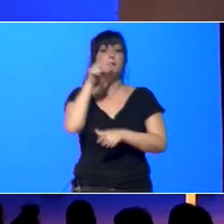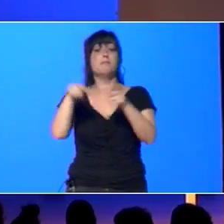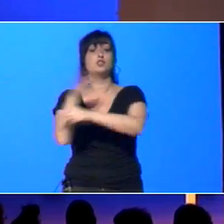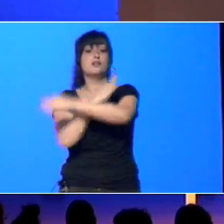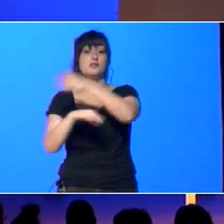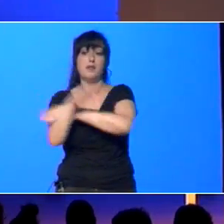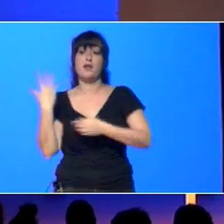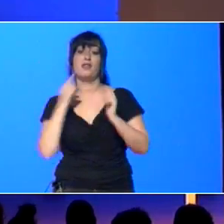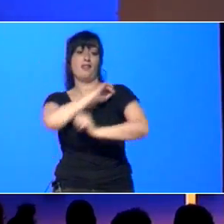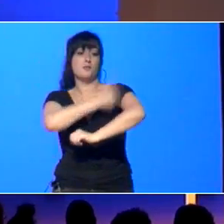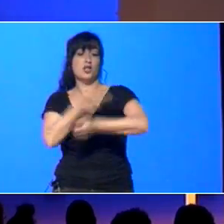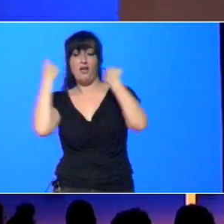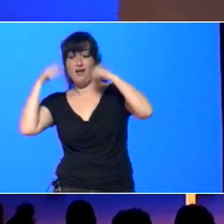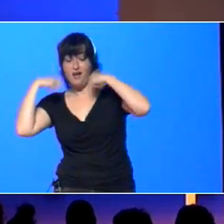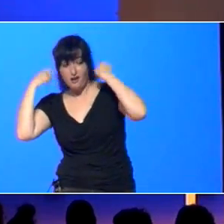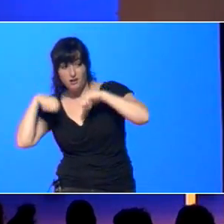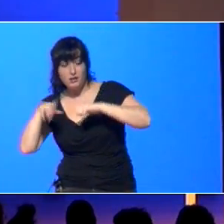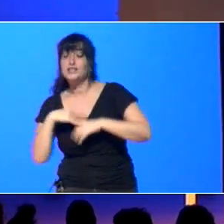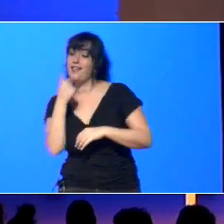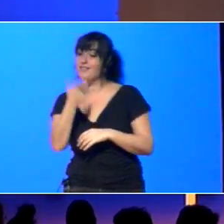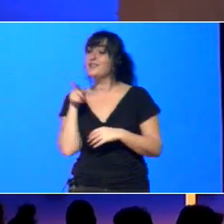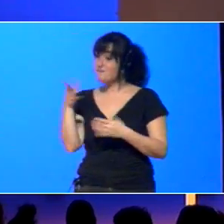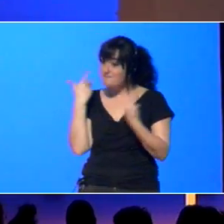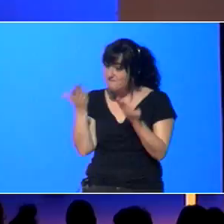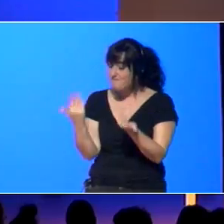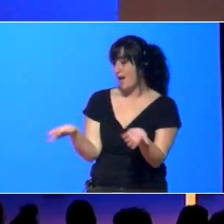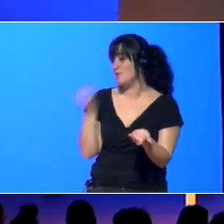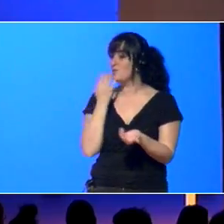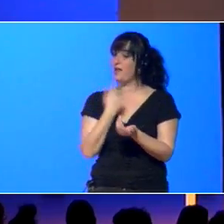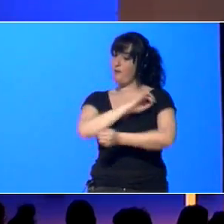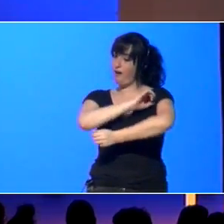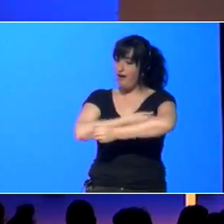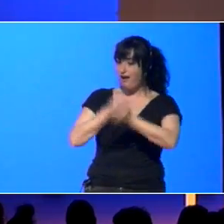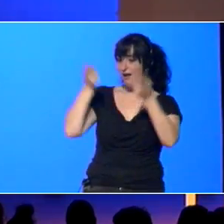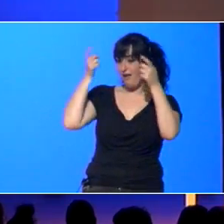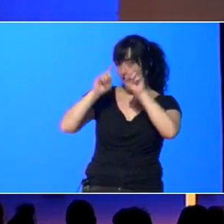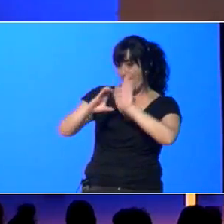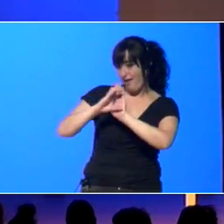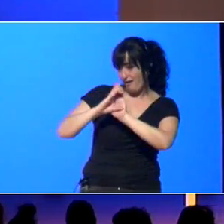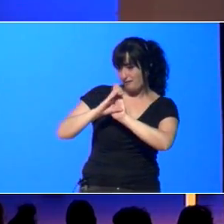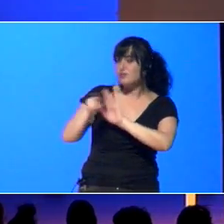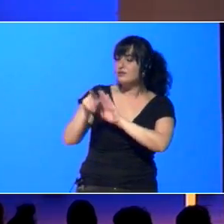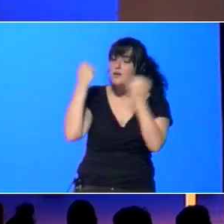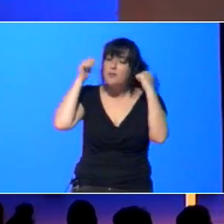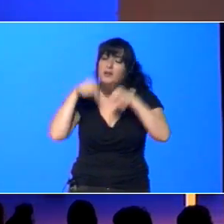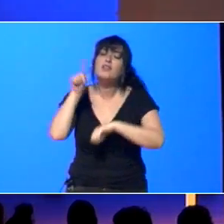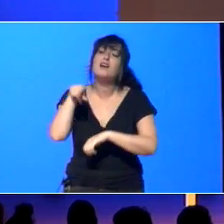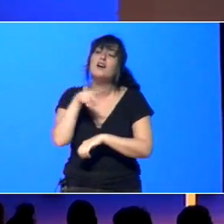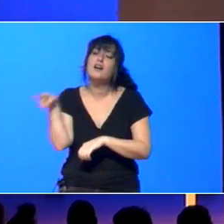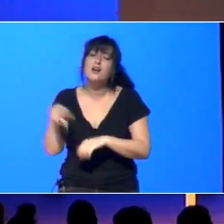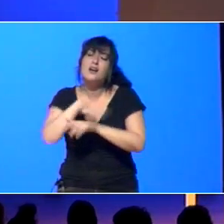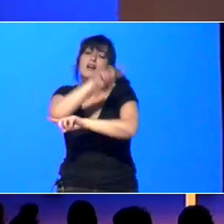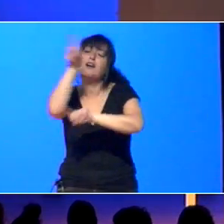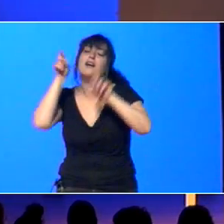edad. Decimos, oye, ¿practica actividad física, educación física curricular en el ámbito escolar? Interrogante.